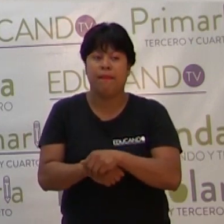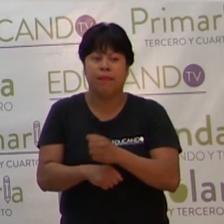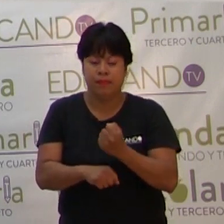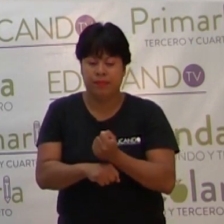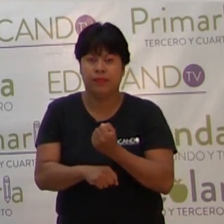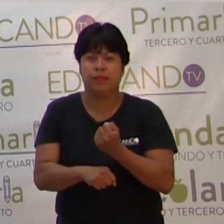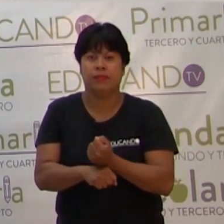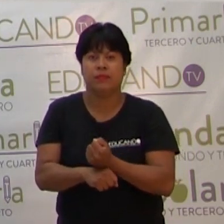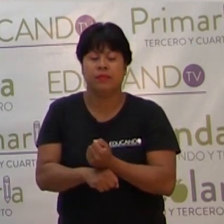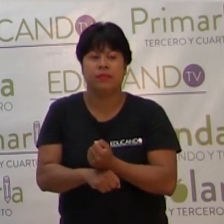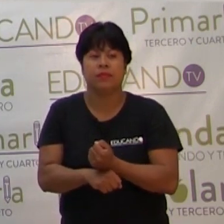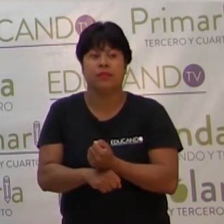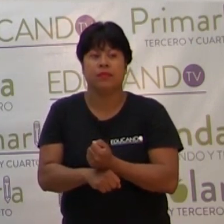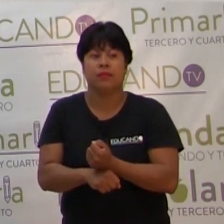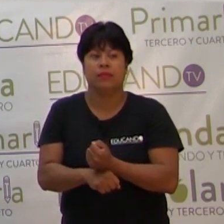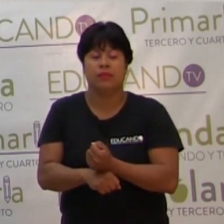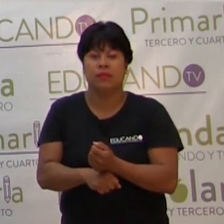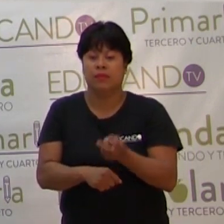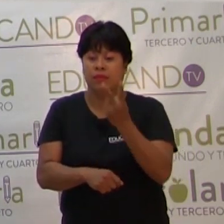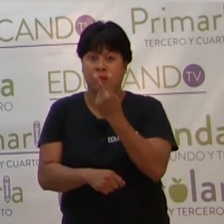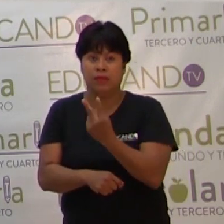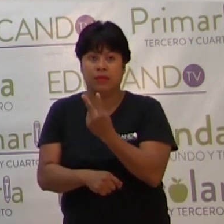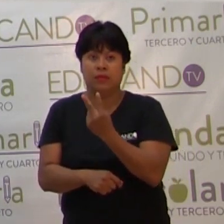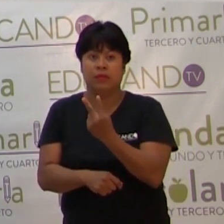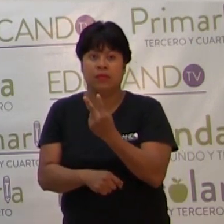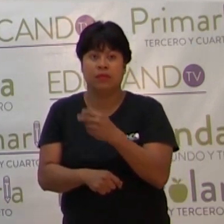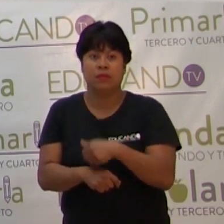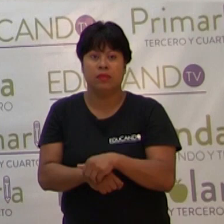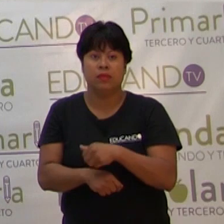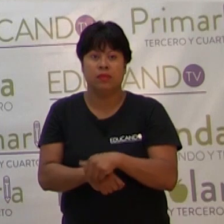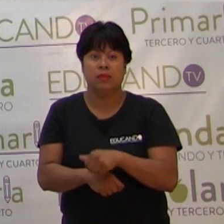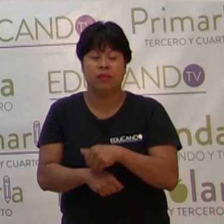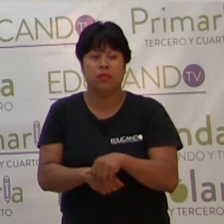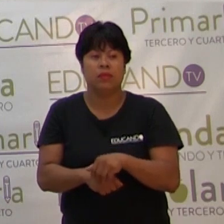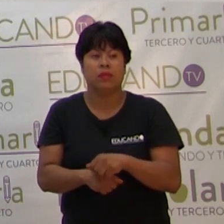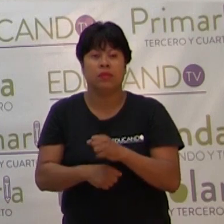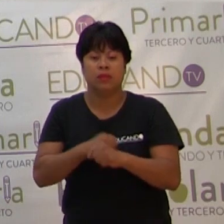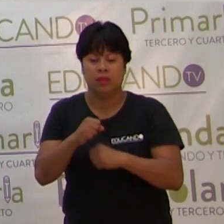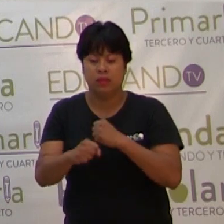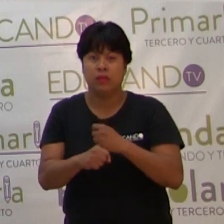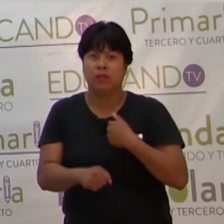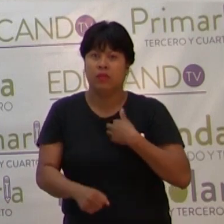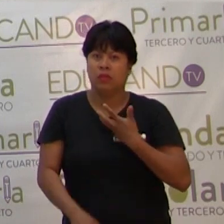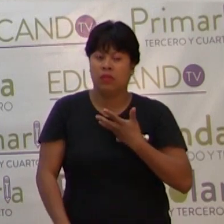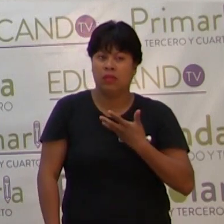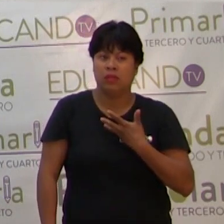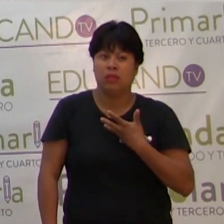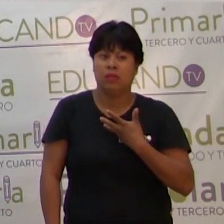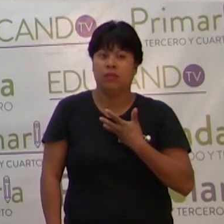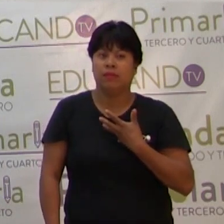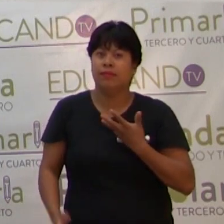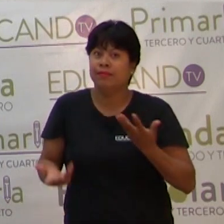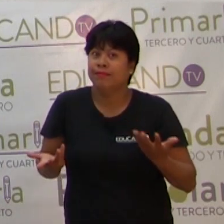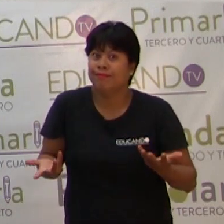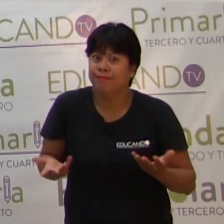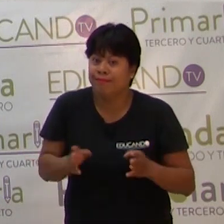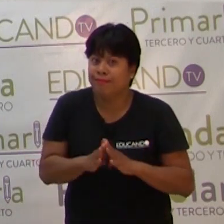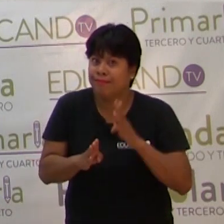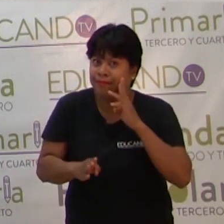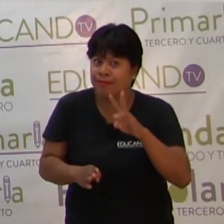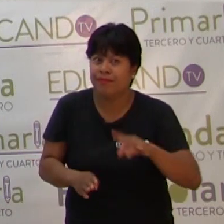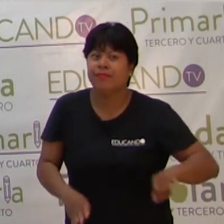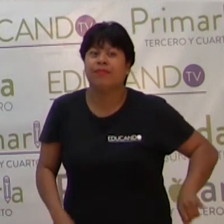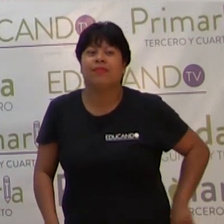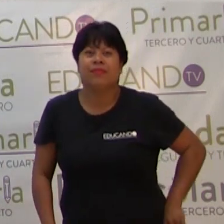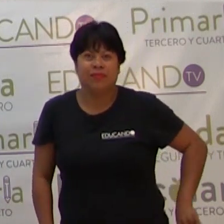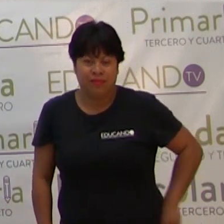mis zapatos. Y los dos siguientes dígitos corresponden a la edad que tengo. ¿Qué te parece?